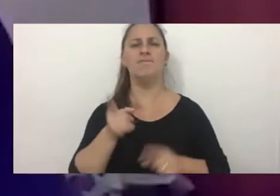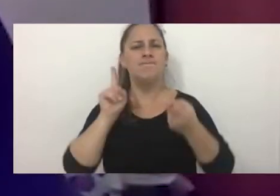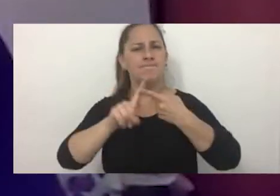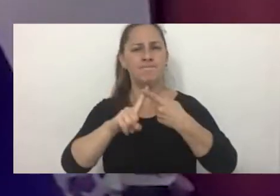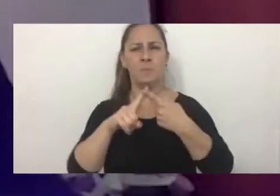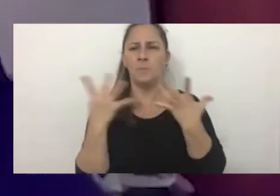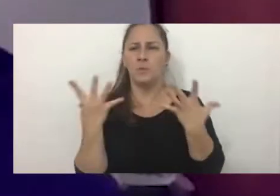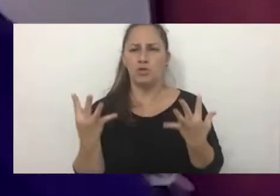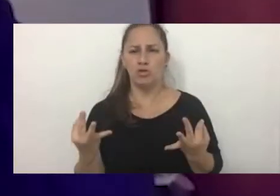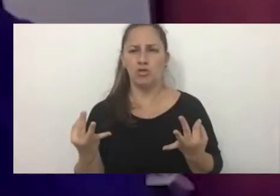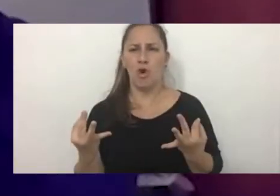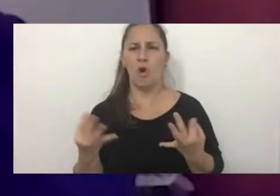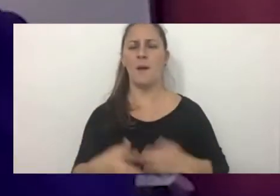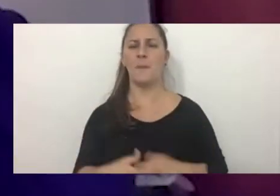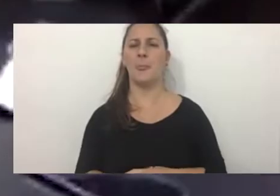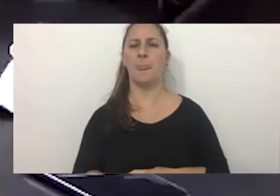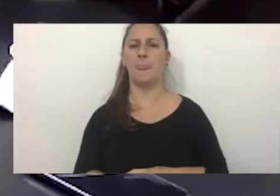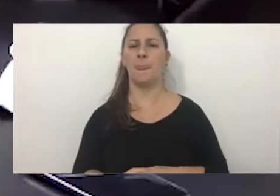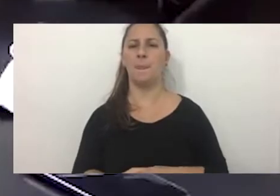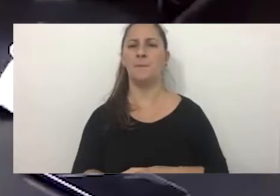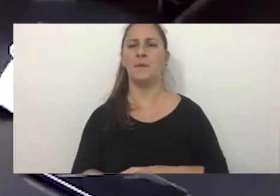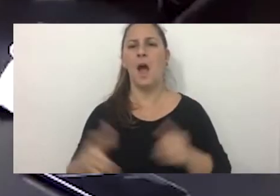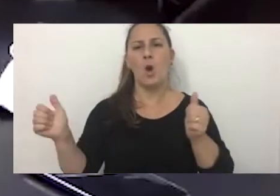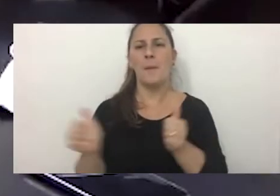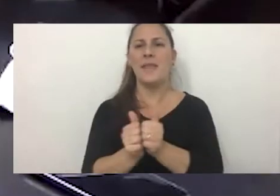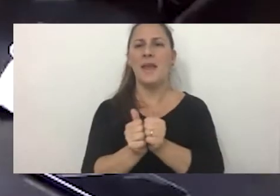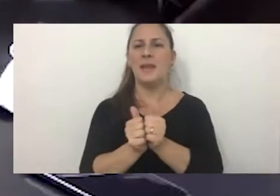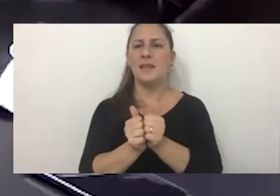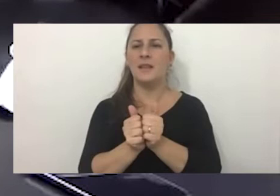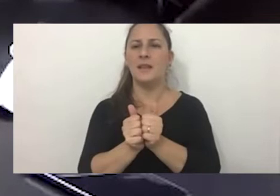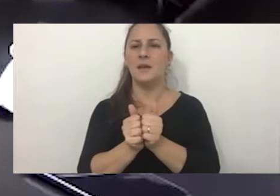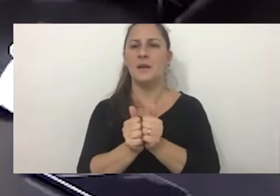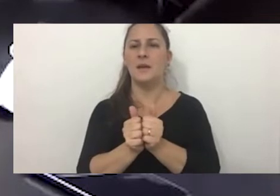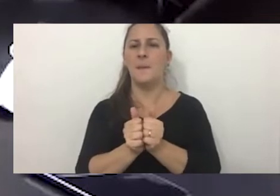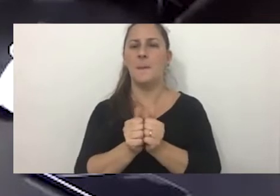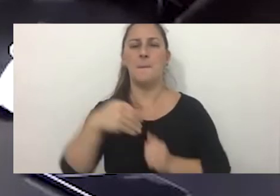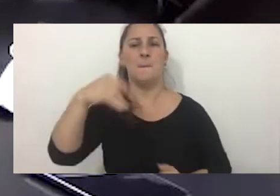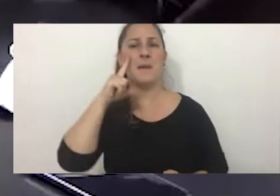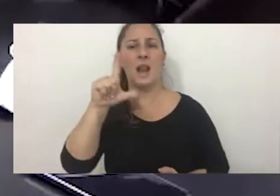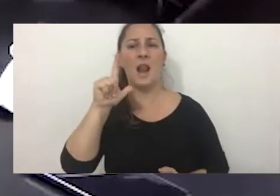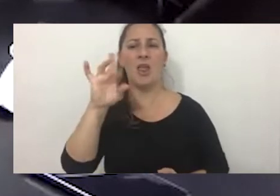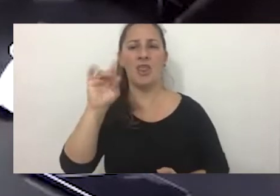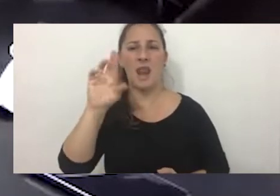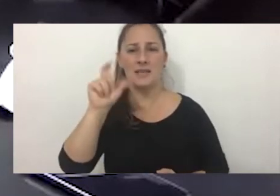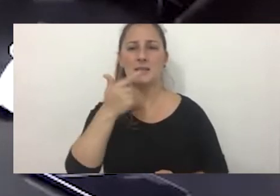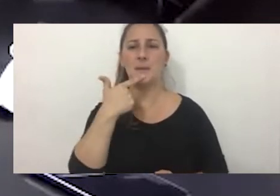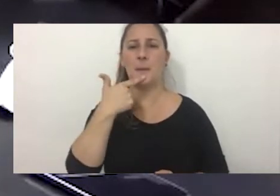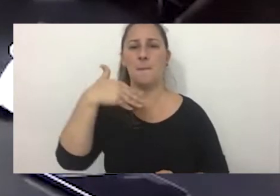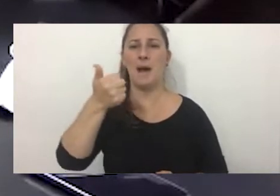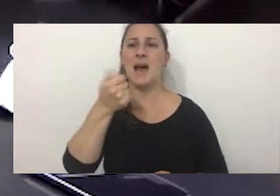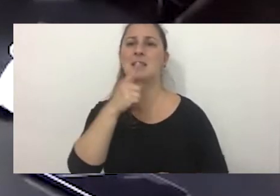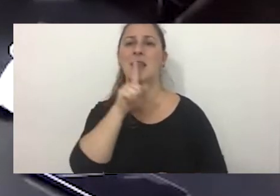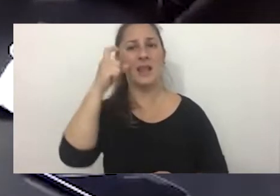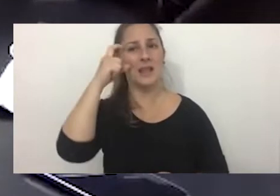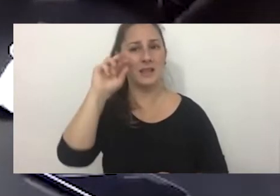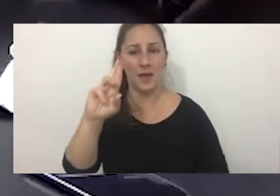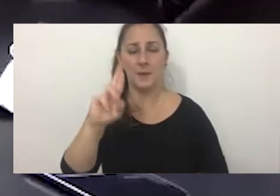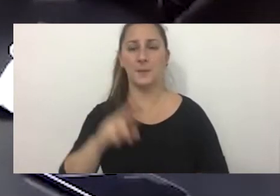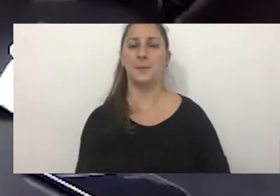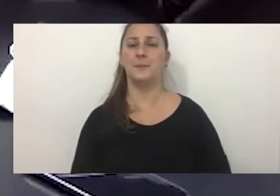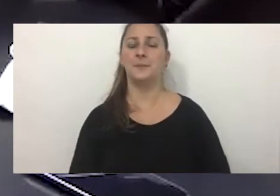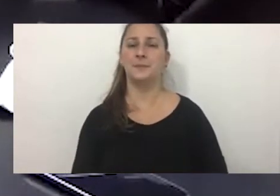hace al parto humanizado, al parto digno, así que tiene estudios